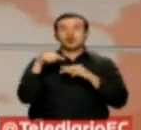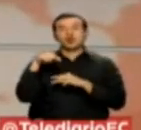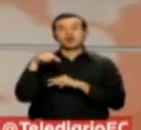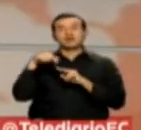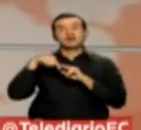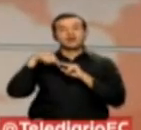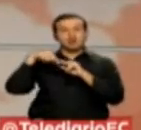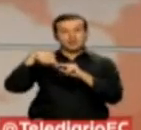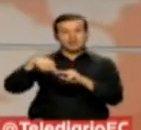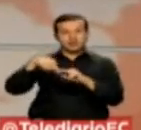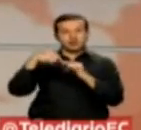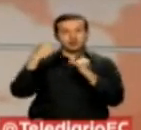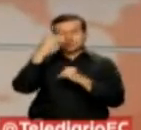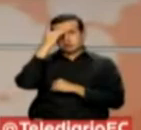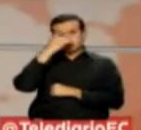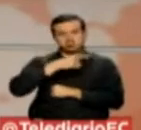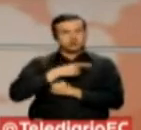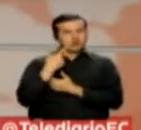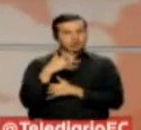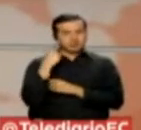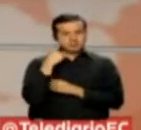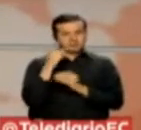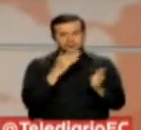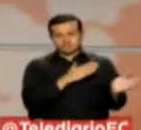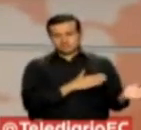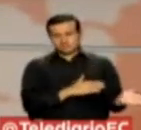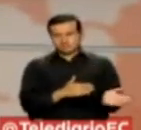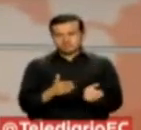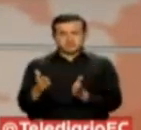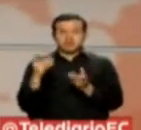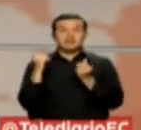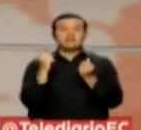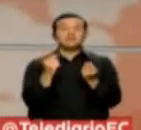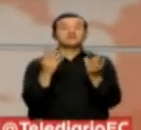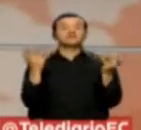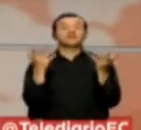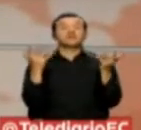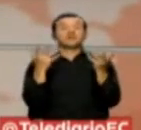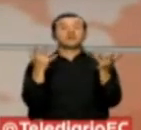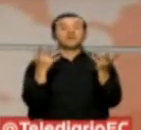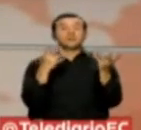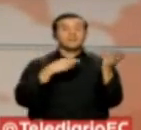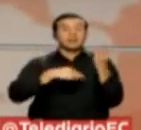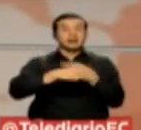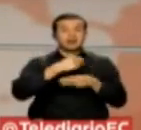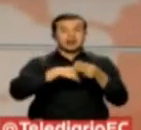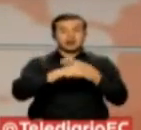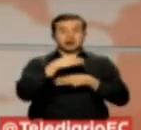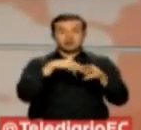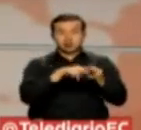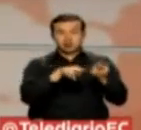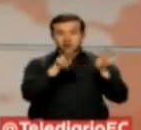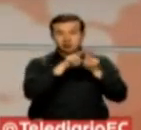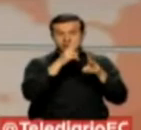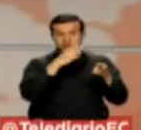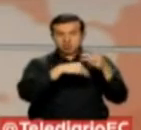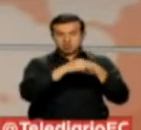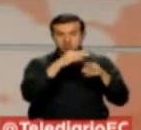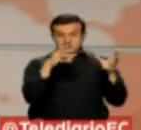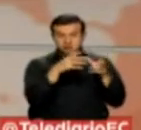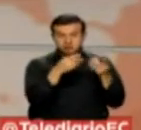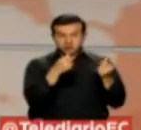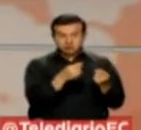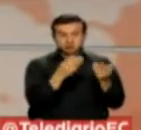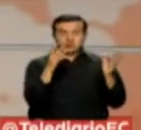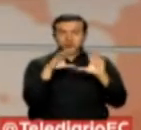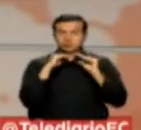tenemos este momento la decisión, y la estamos ejecutando, de invertir en mercado de valores, y está reuniéndose muy puntualmente el Comité